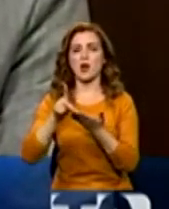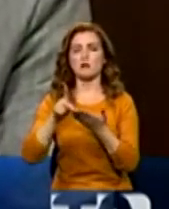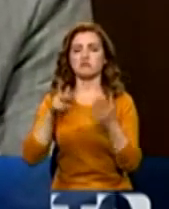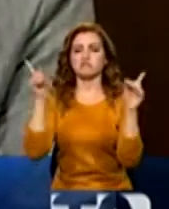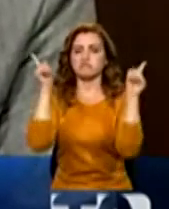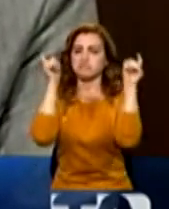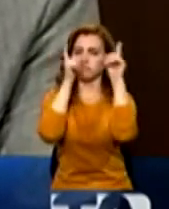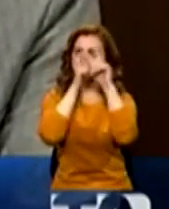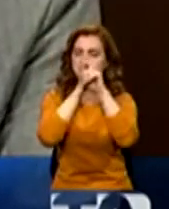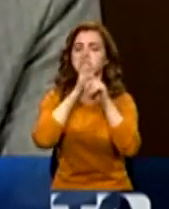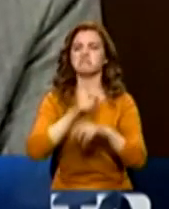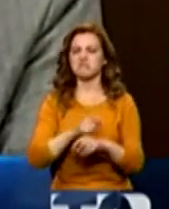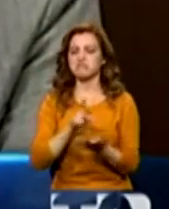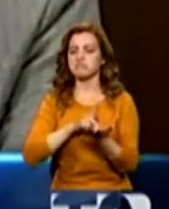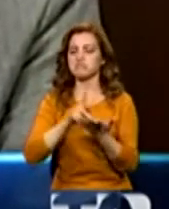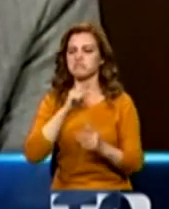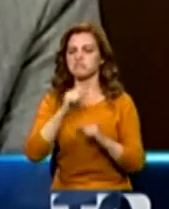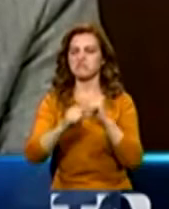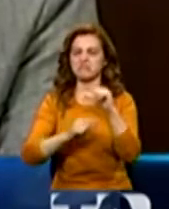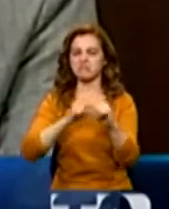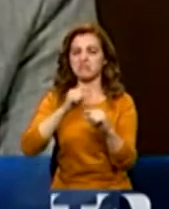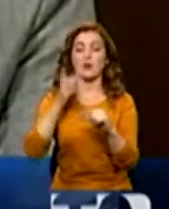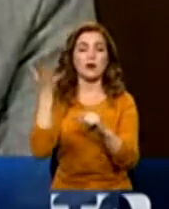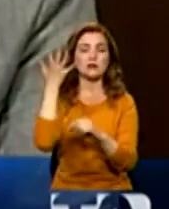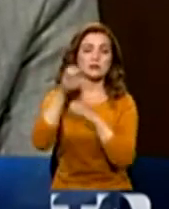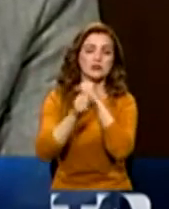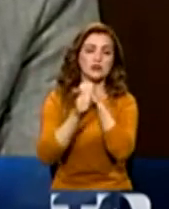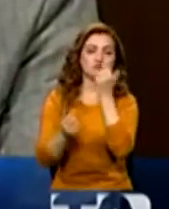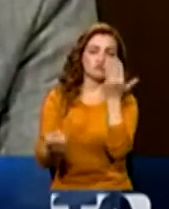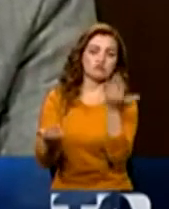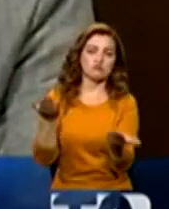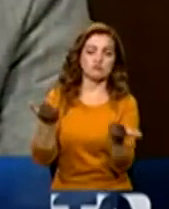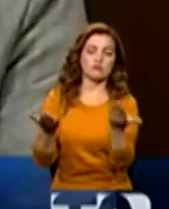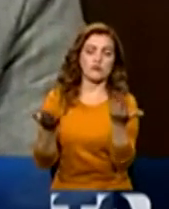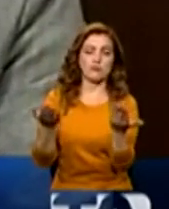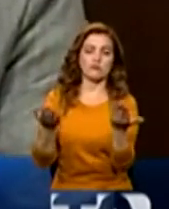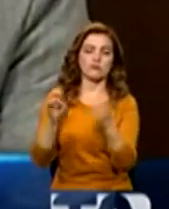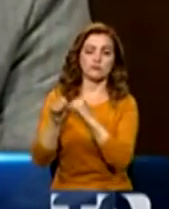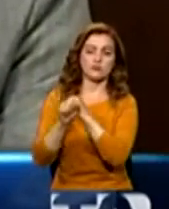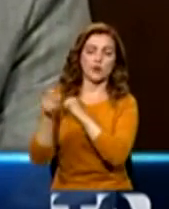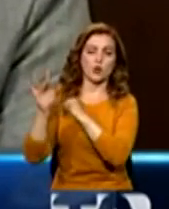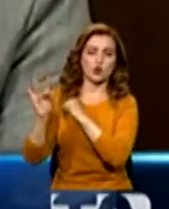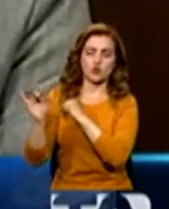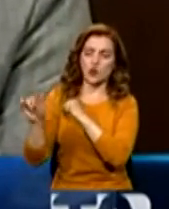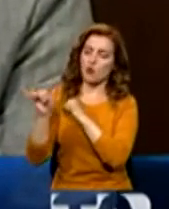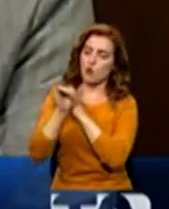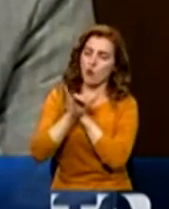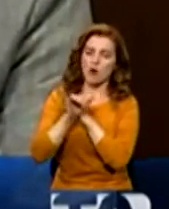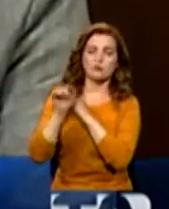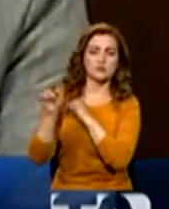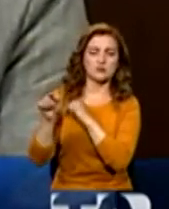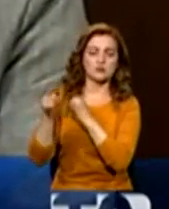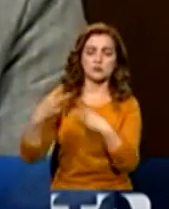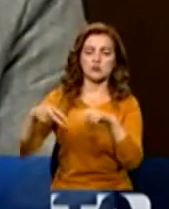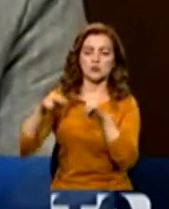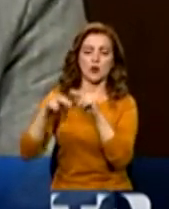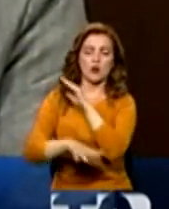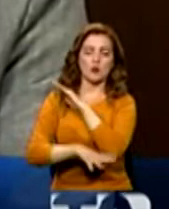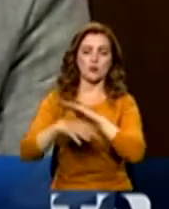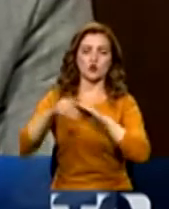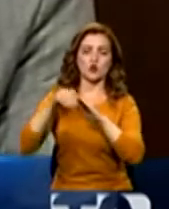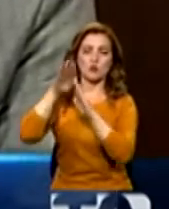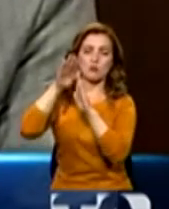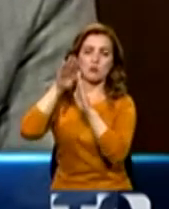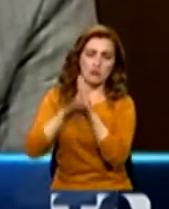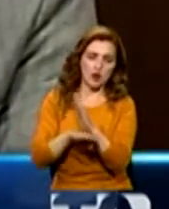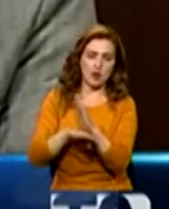porque porque frente al año anterior en el cual también se hizo una emisión tenemos un precio del petróleo más bajo